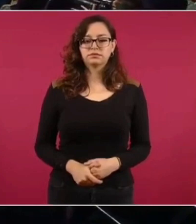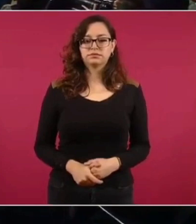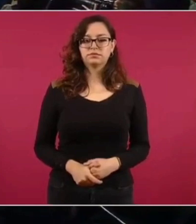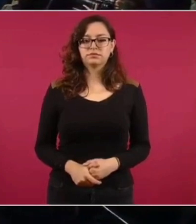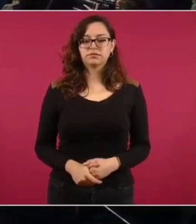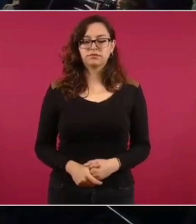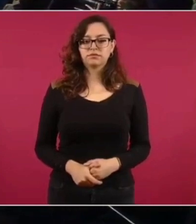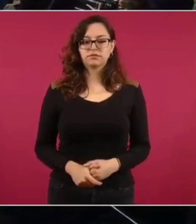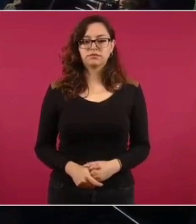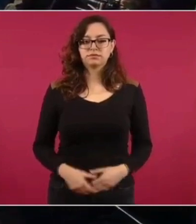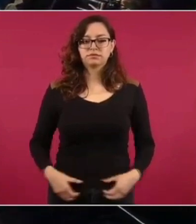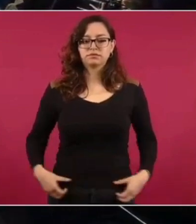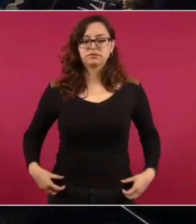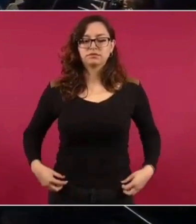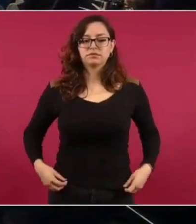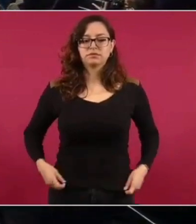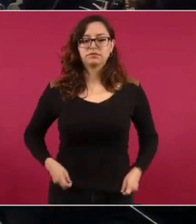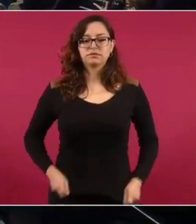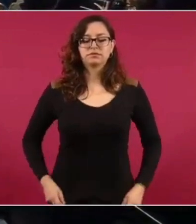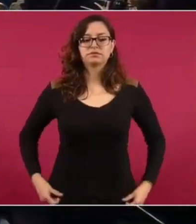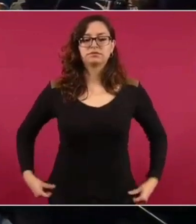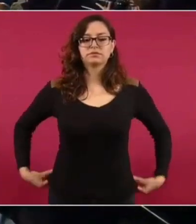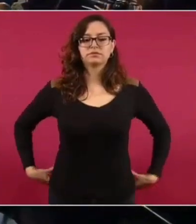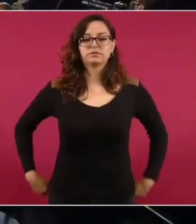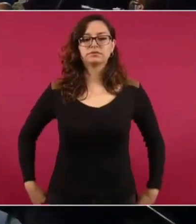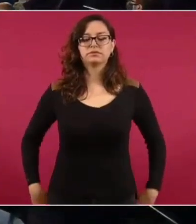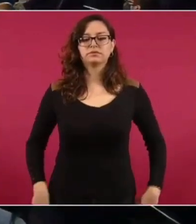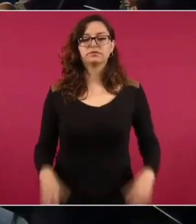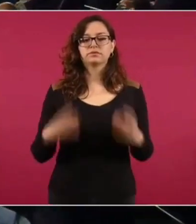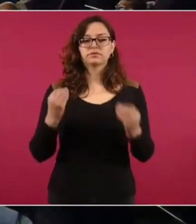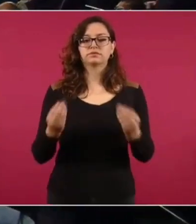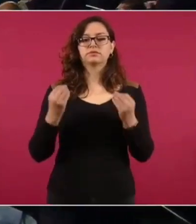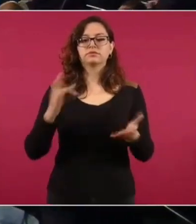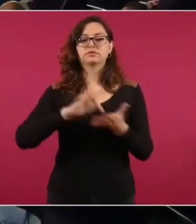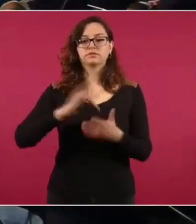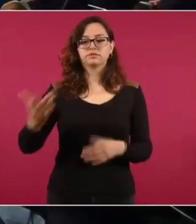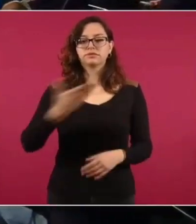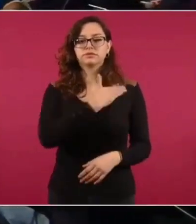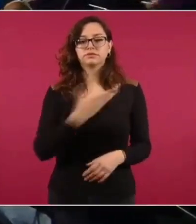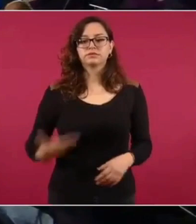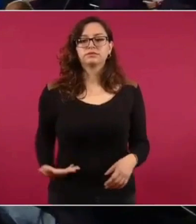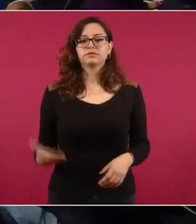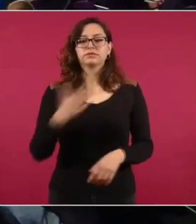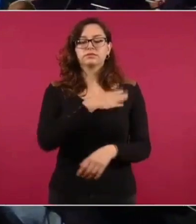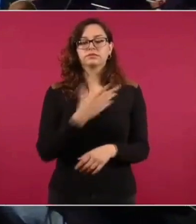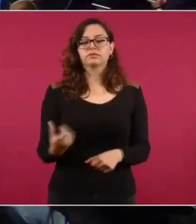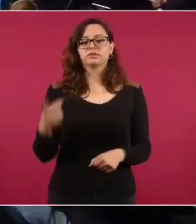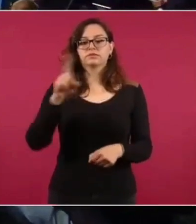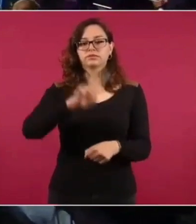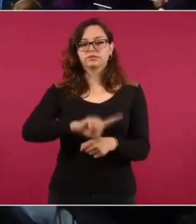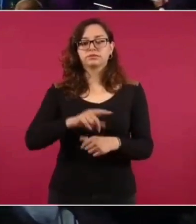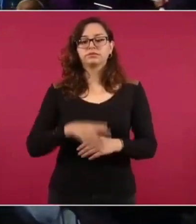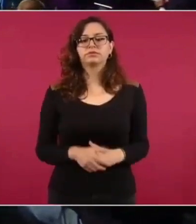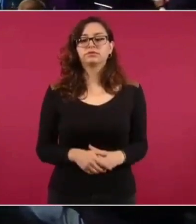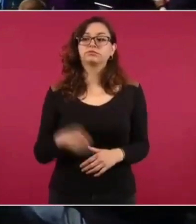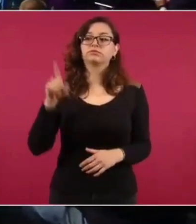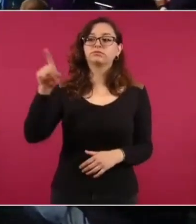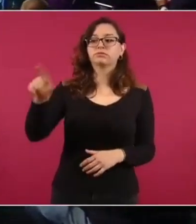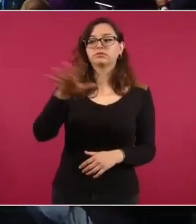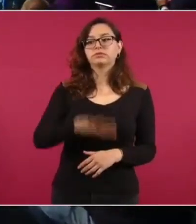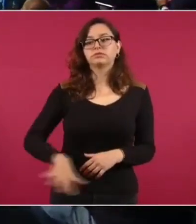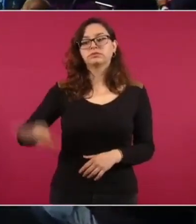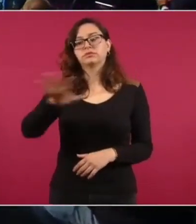ahí. Muchas gracias, presidente. Muy buenos días. Primero, preguntarle sobre la violencia en la Tierra Caliente del estado de